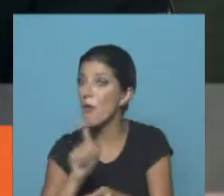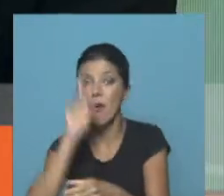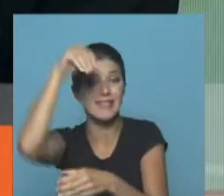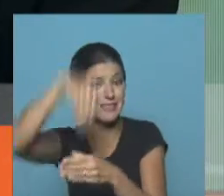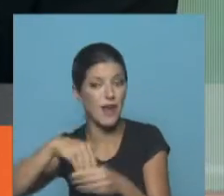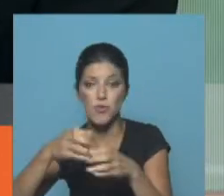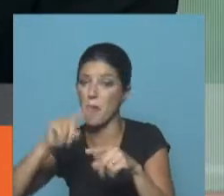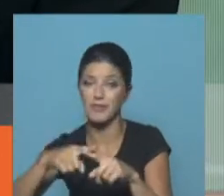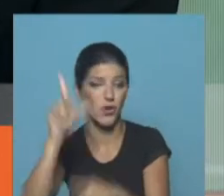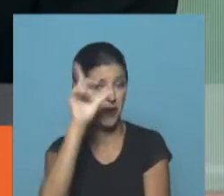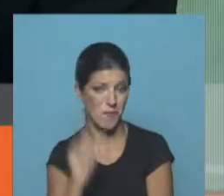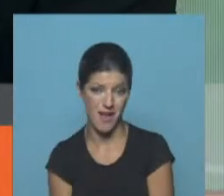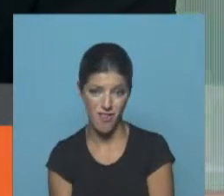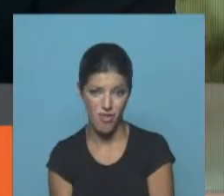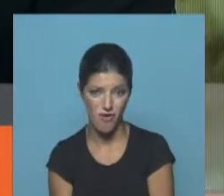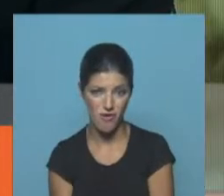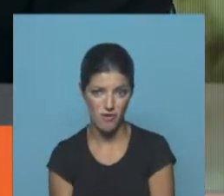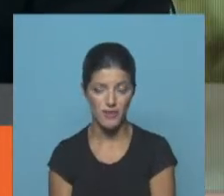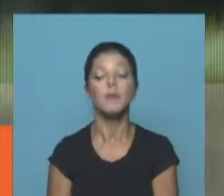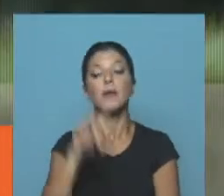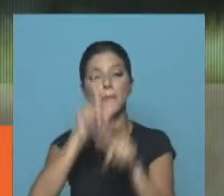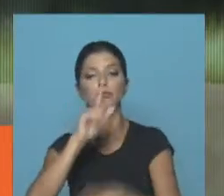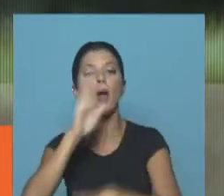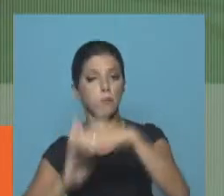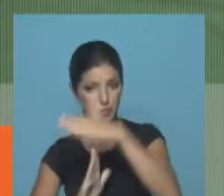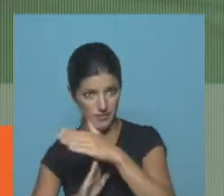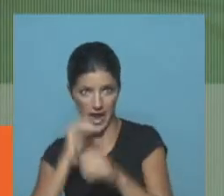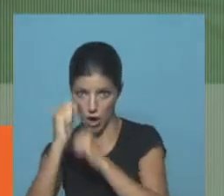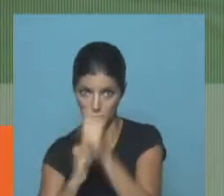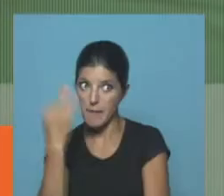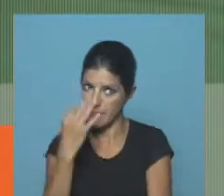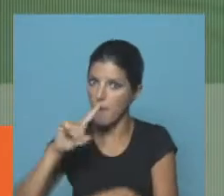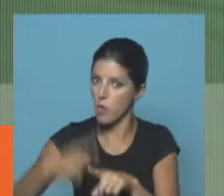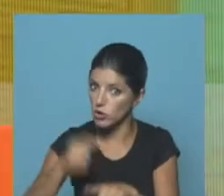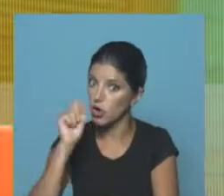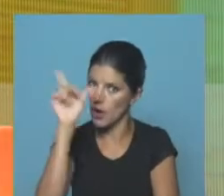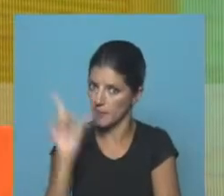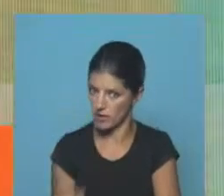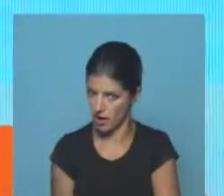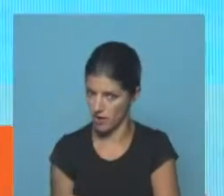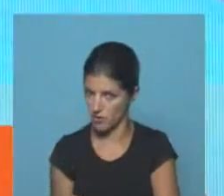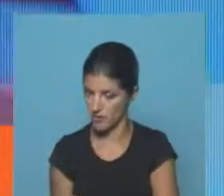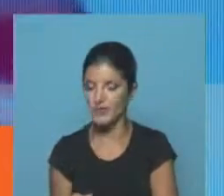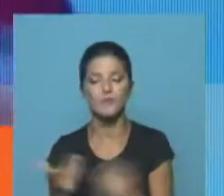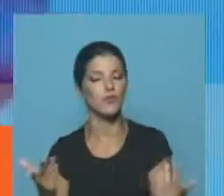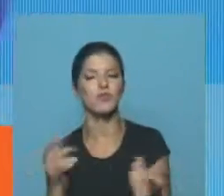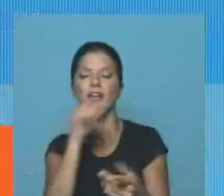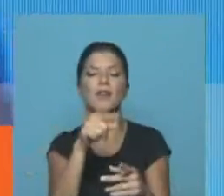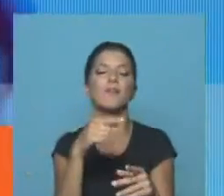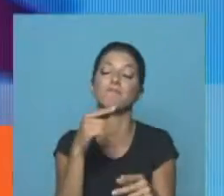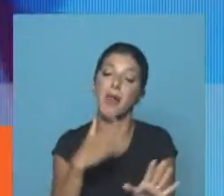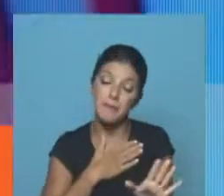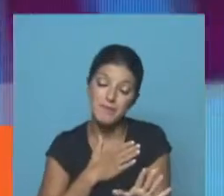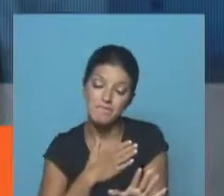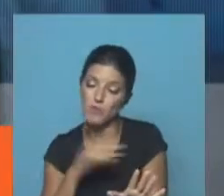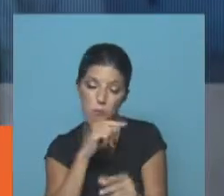gentes, los líderes de los grandes capitales de Estados Unidos son verdaderos políticos republicanos. Entonces, no lo van a dejar hacer nada desde mi punto